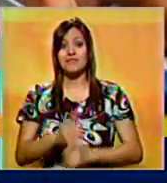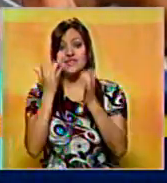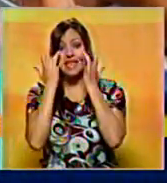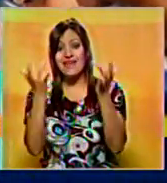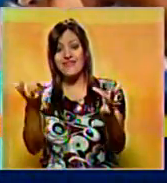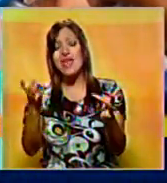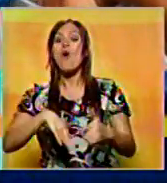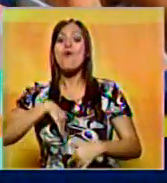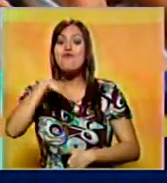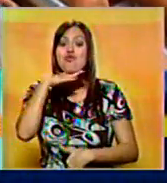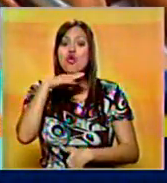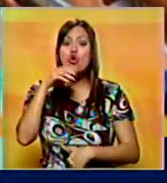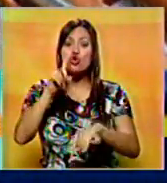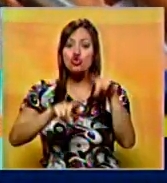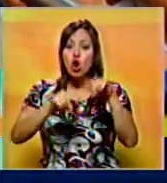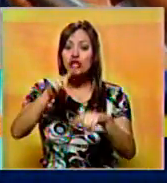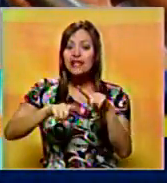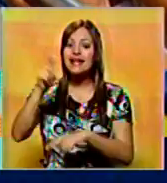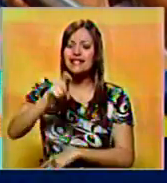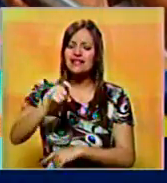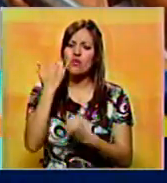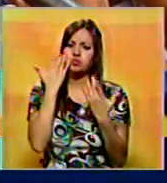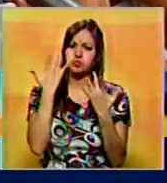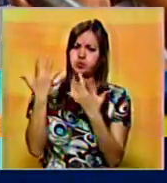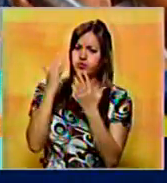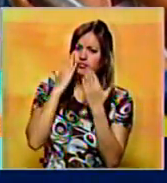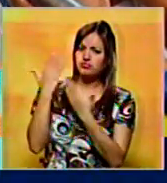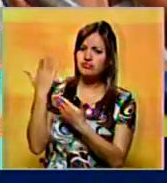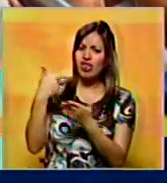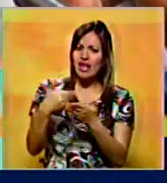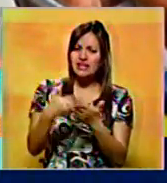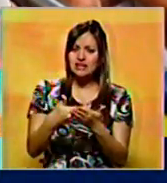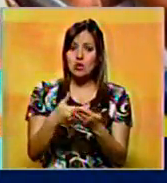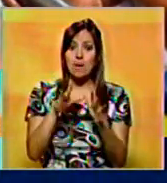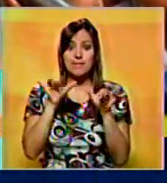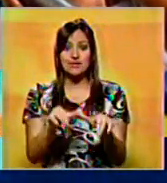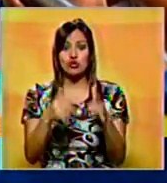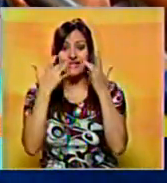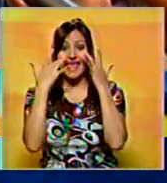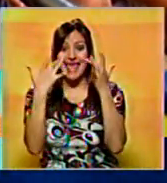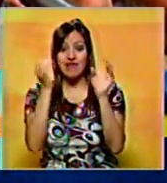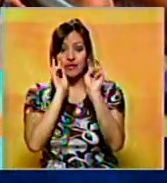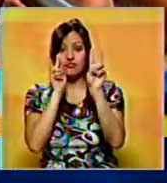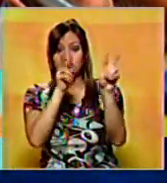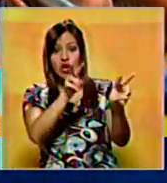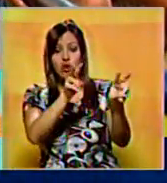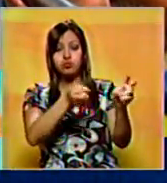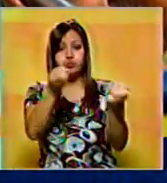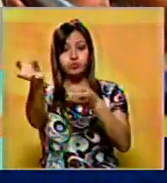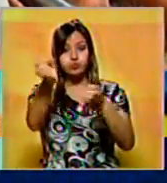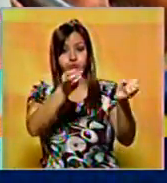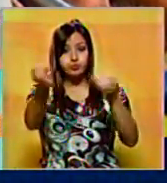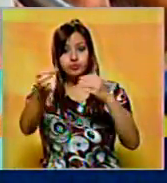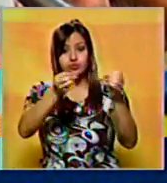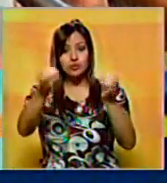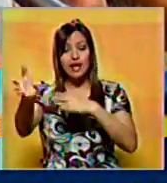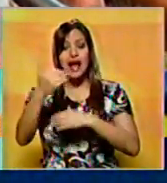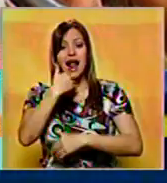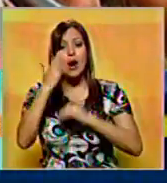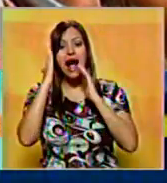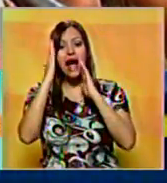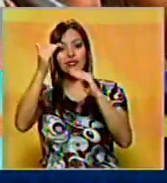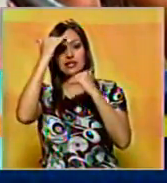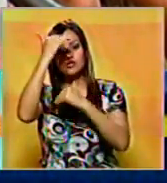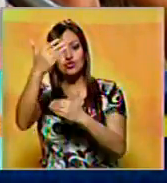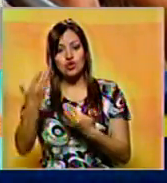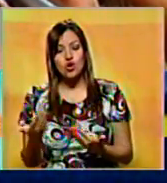el equipamiento de las áreas por qué afirmamos esto porque de aquí mismo se han sacado equipamiento para asistir eh